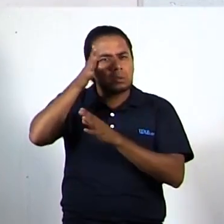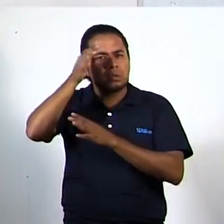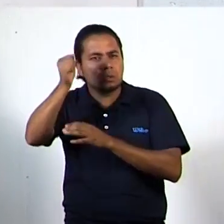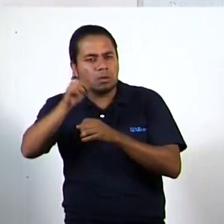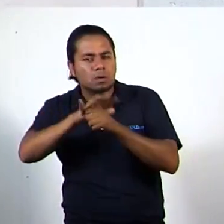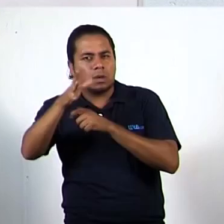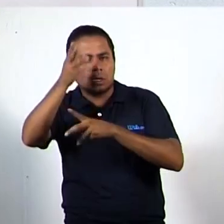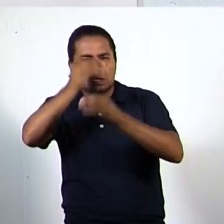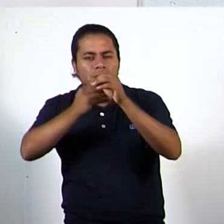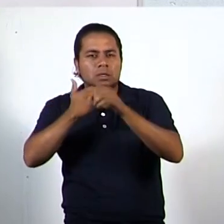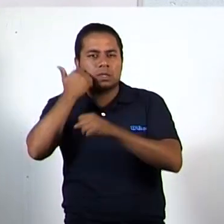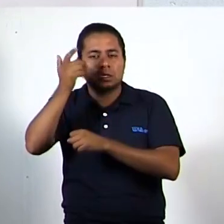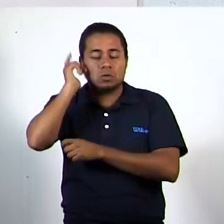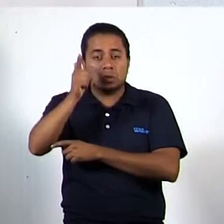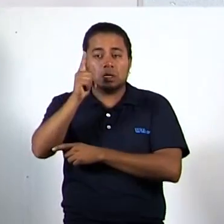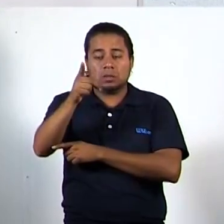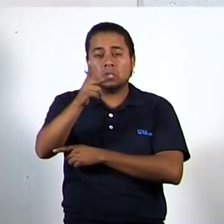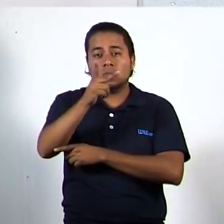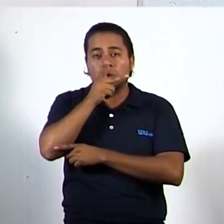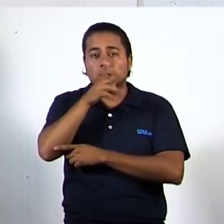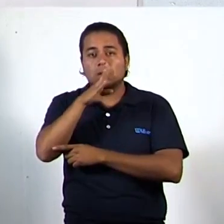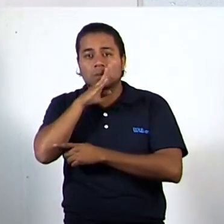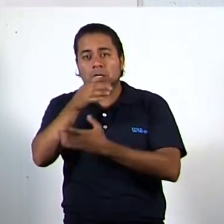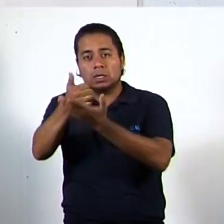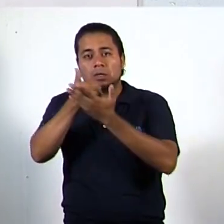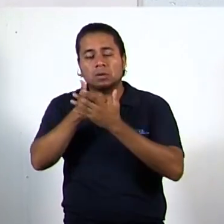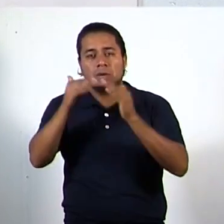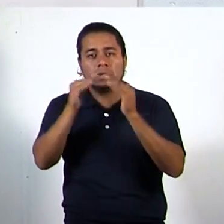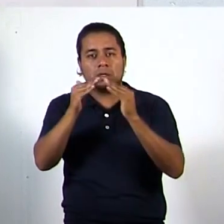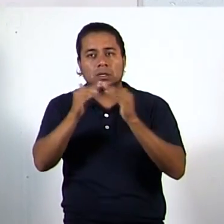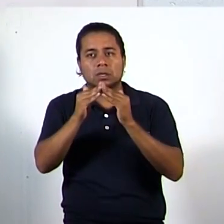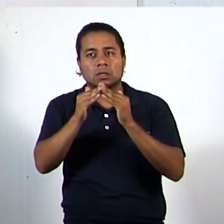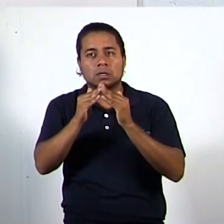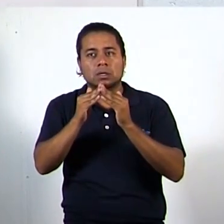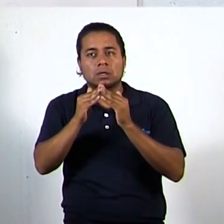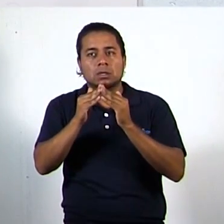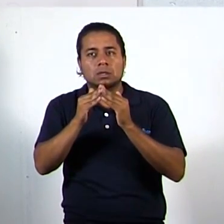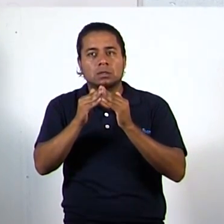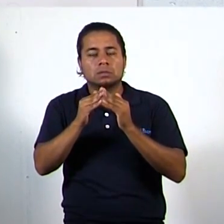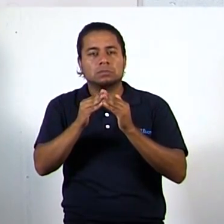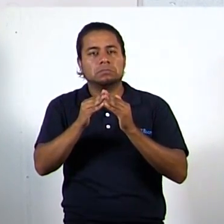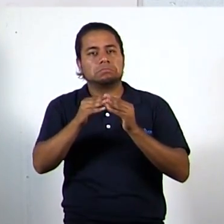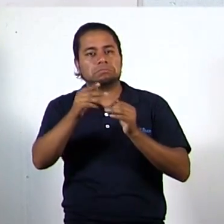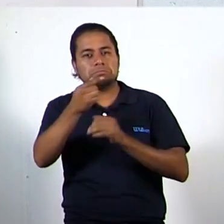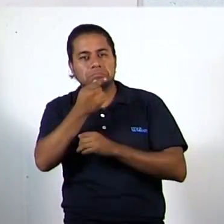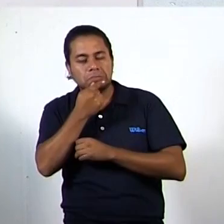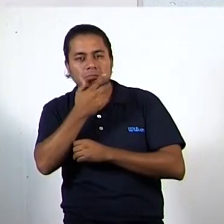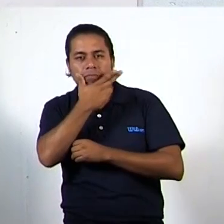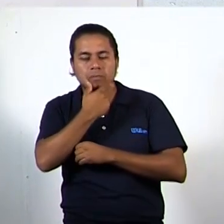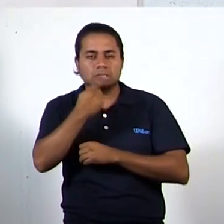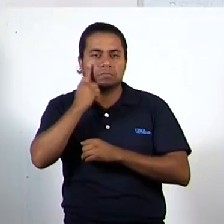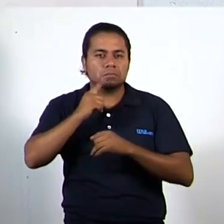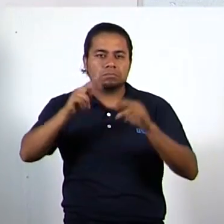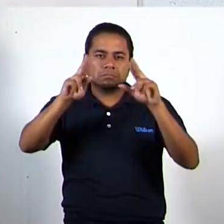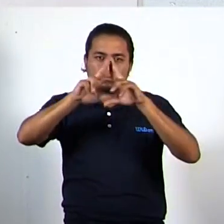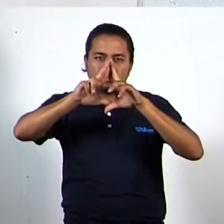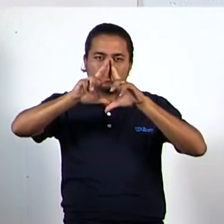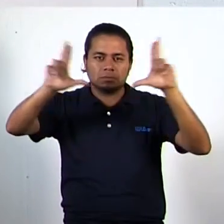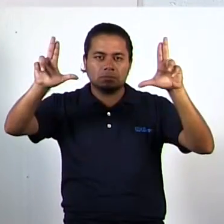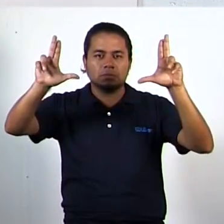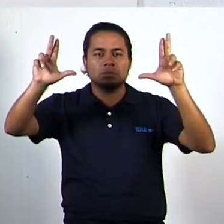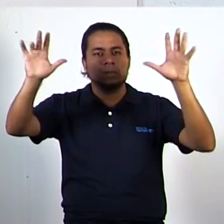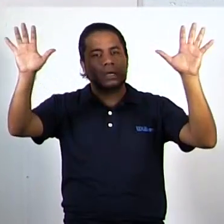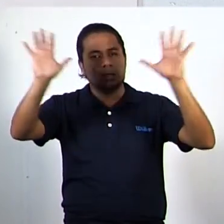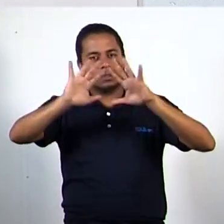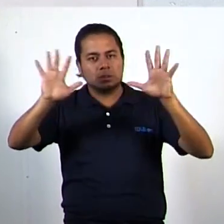tus padres también te estén ayudando en casa. Y mis niños, me despido de ustedes, niñas y niños. Es un gusto poder compartir